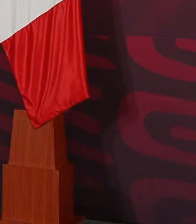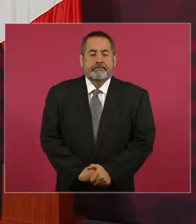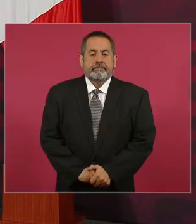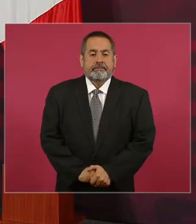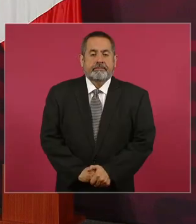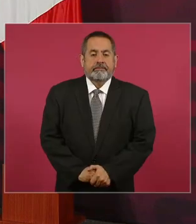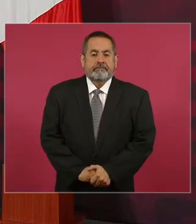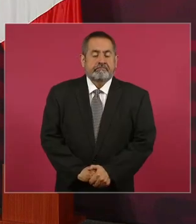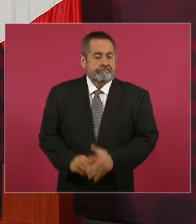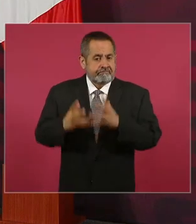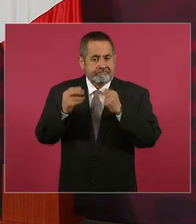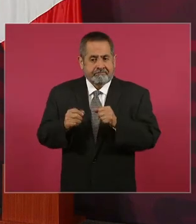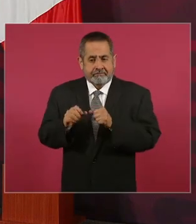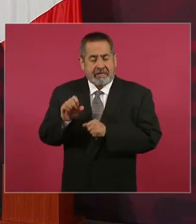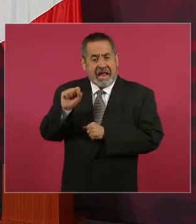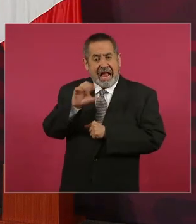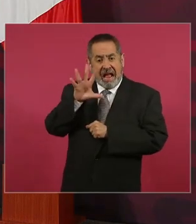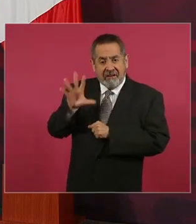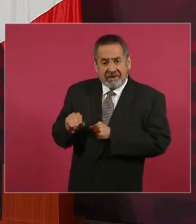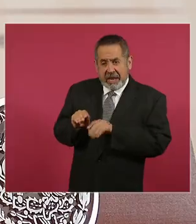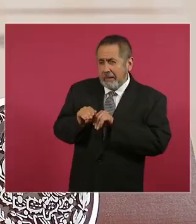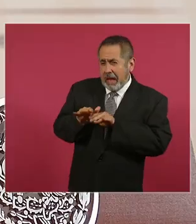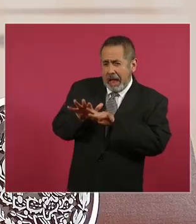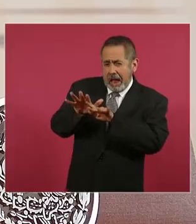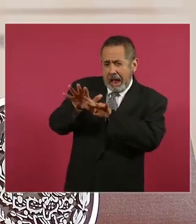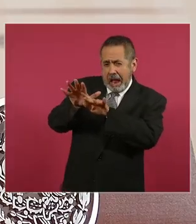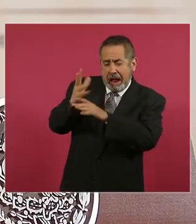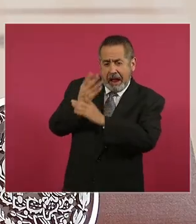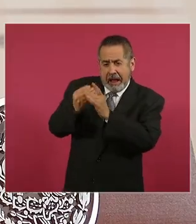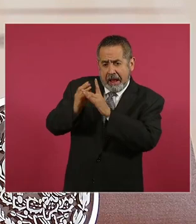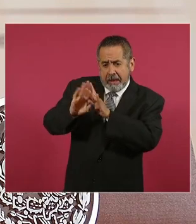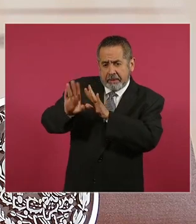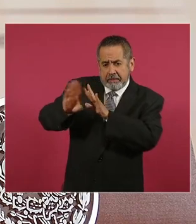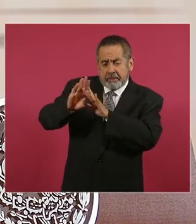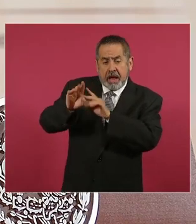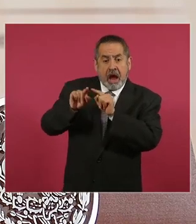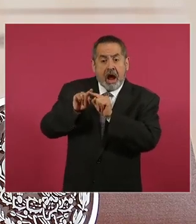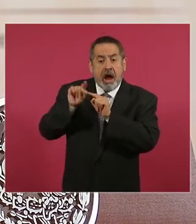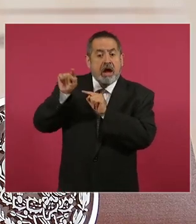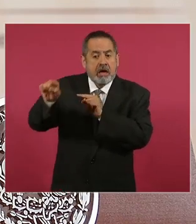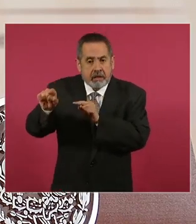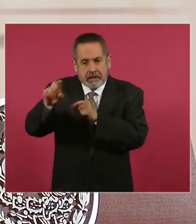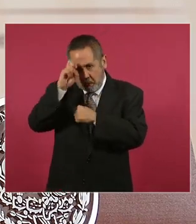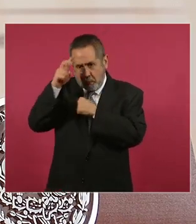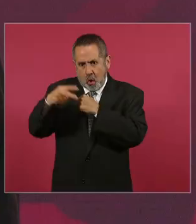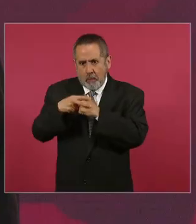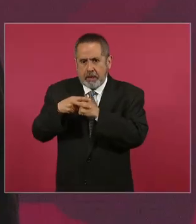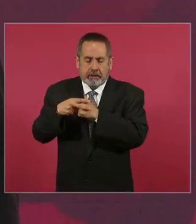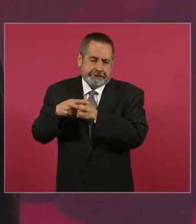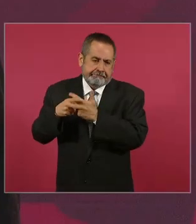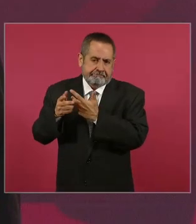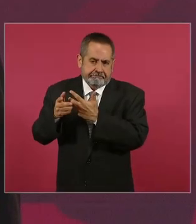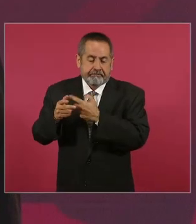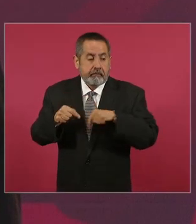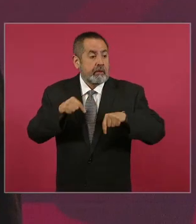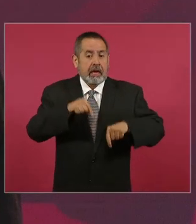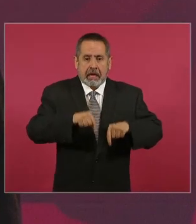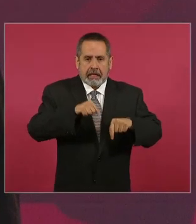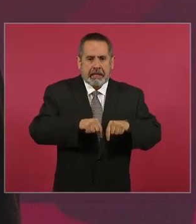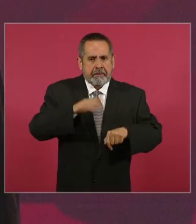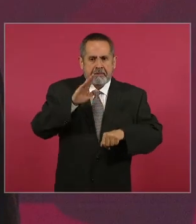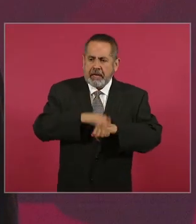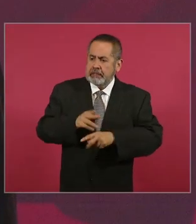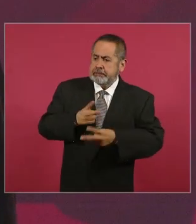No dejan de llegar también acá, pero pues nosotros tenemos más migrantes